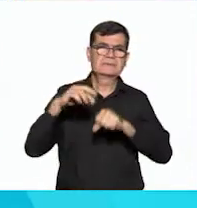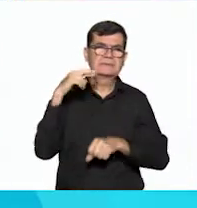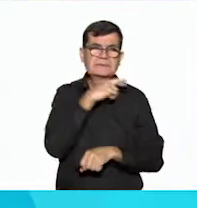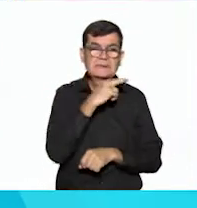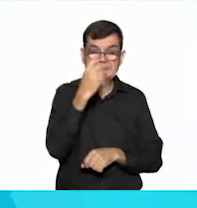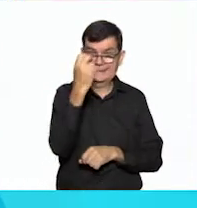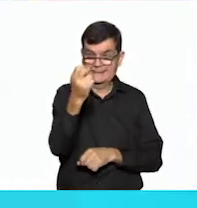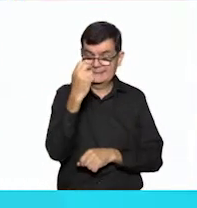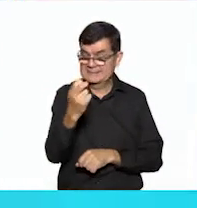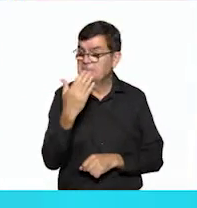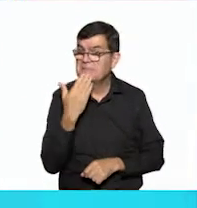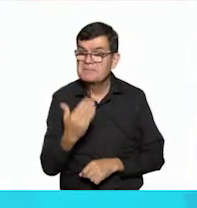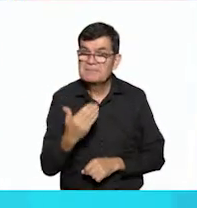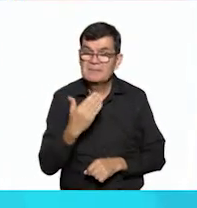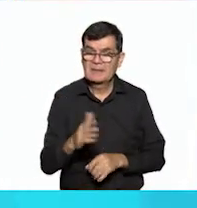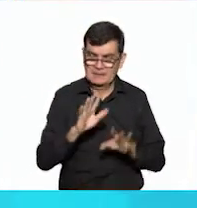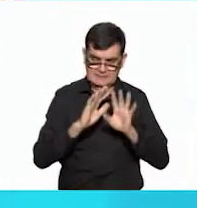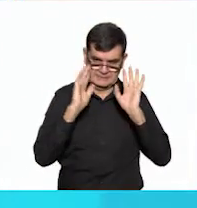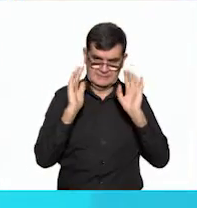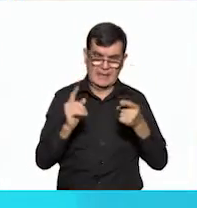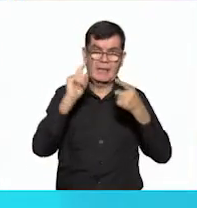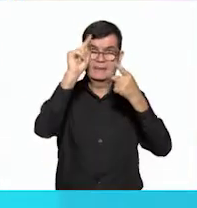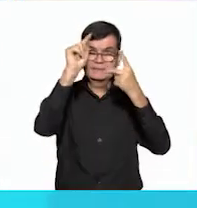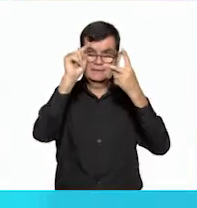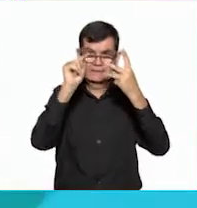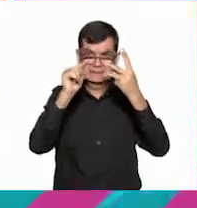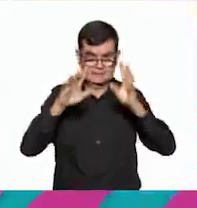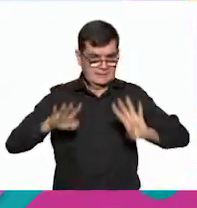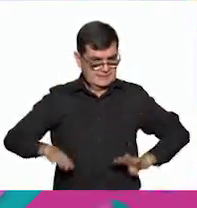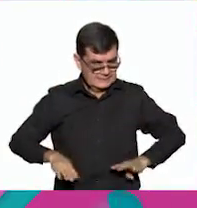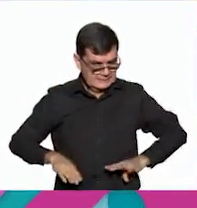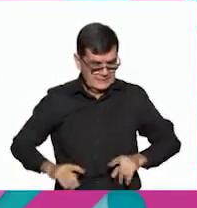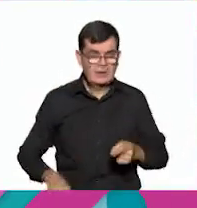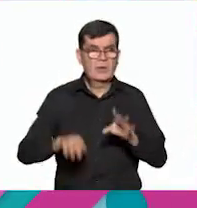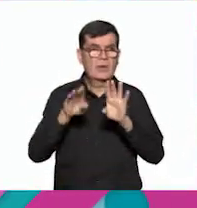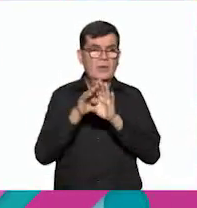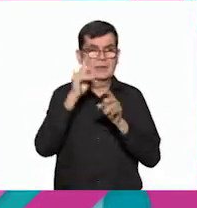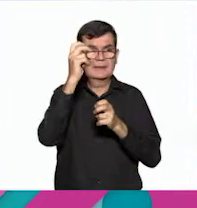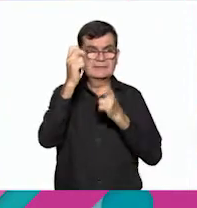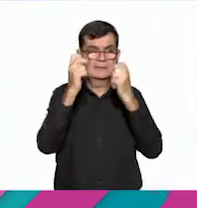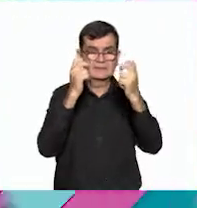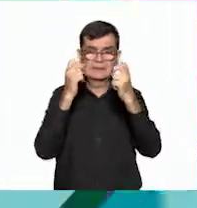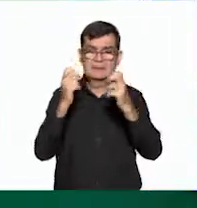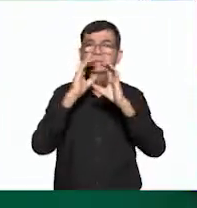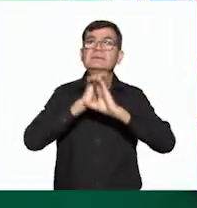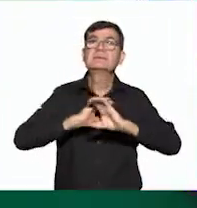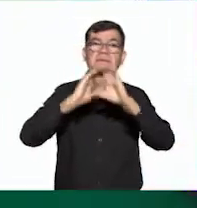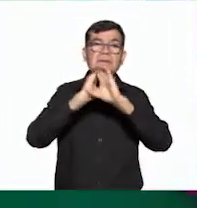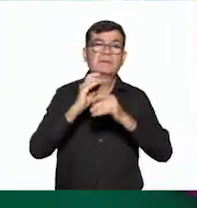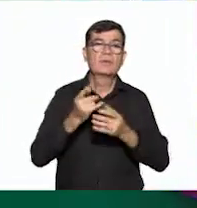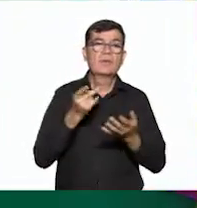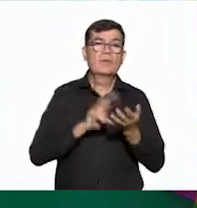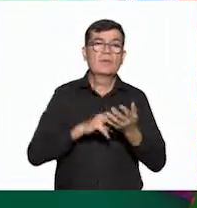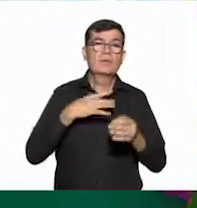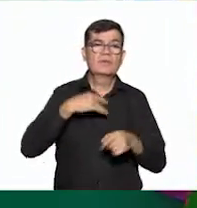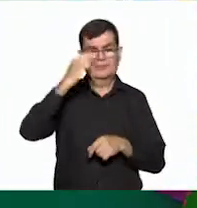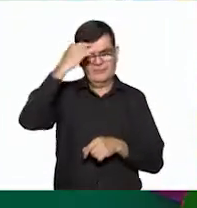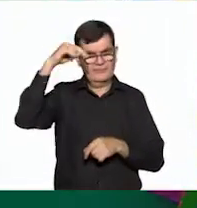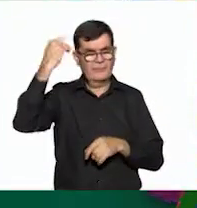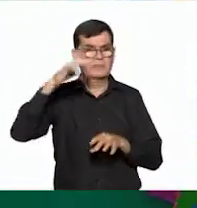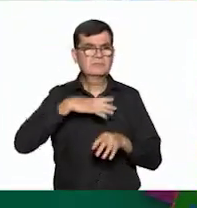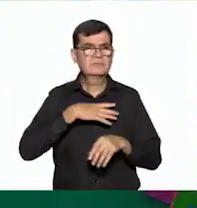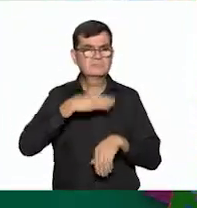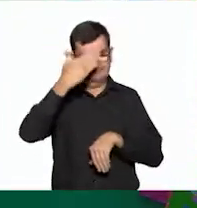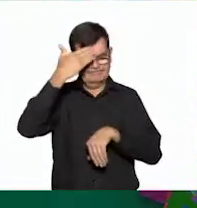bien. Excelente. Entonces, ya vimos algunas de las características de esta canción y es más fácil que nosotros nos